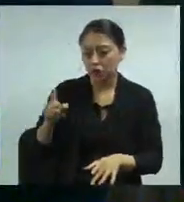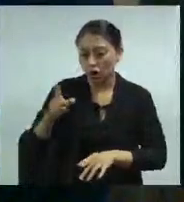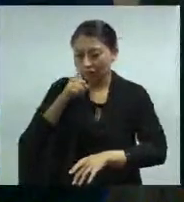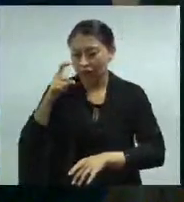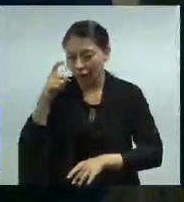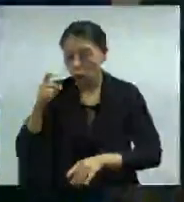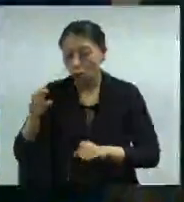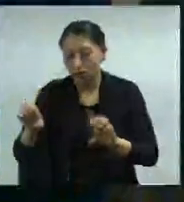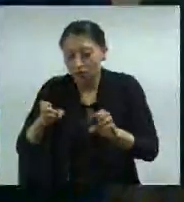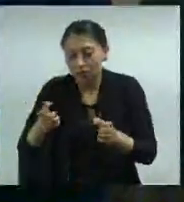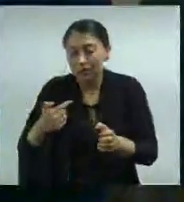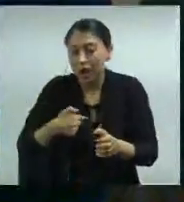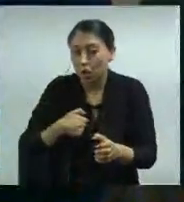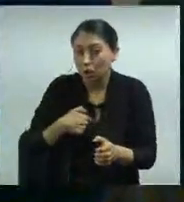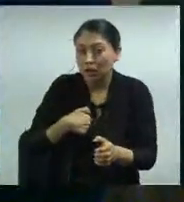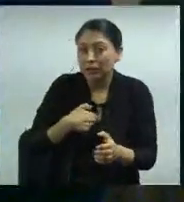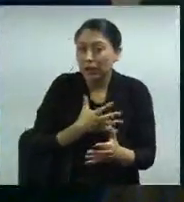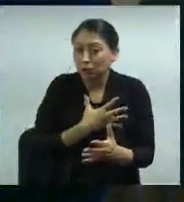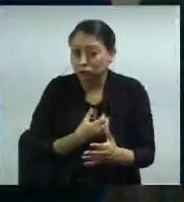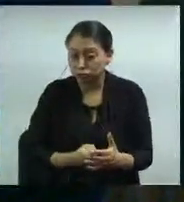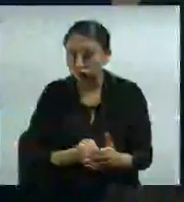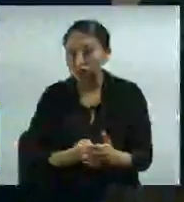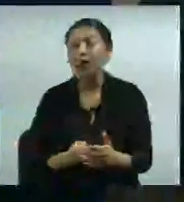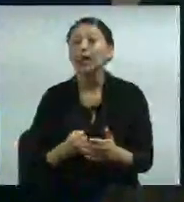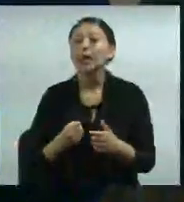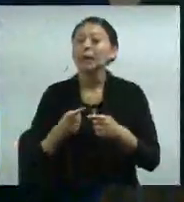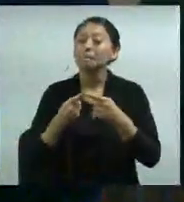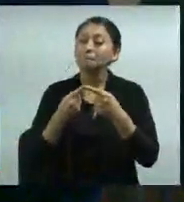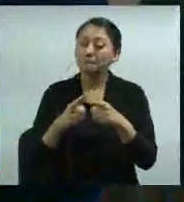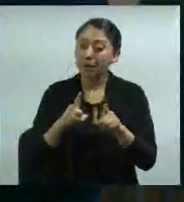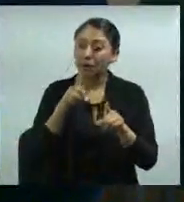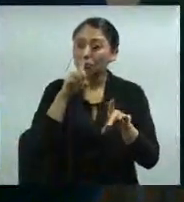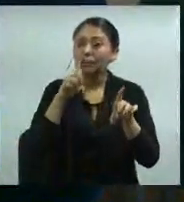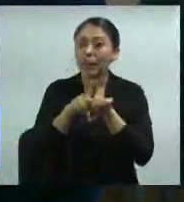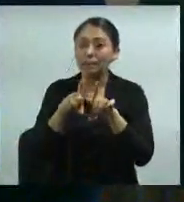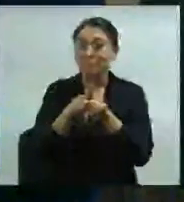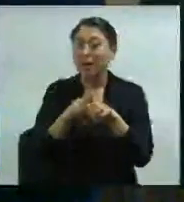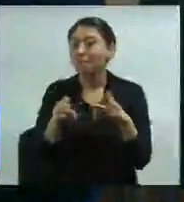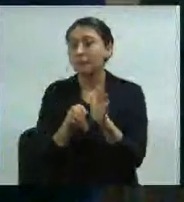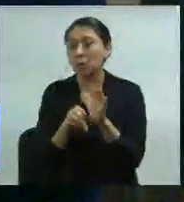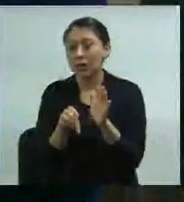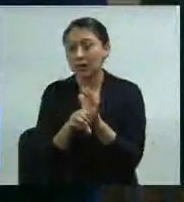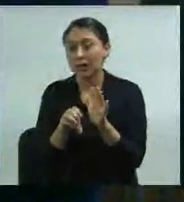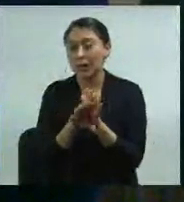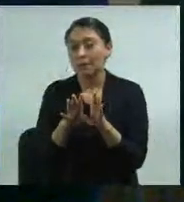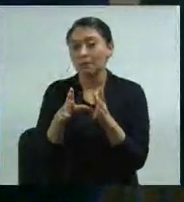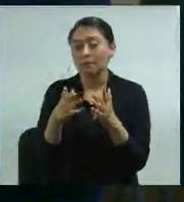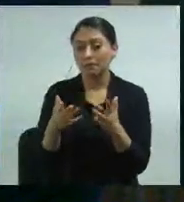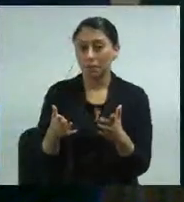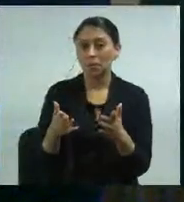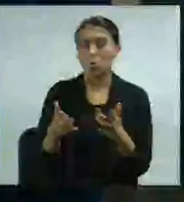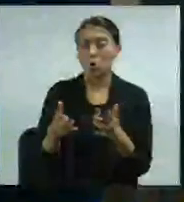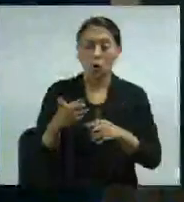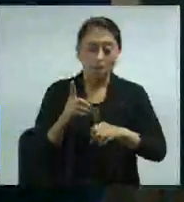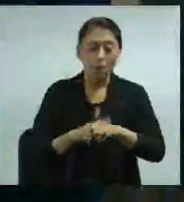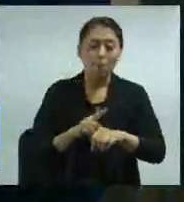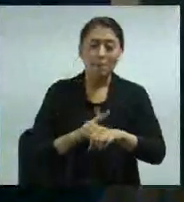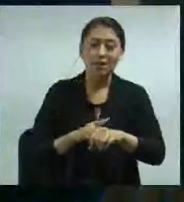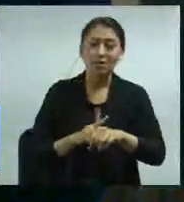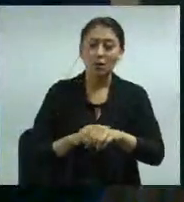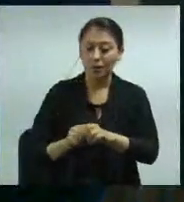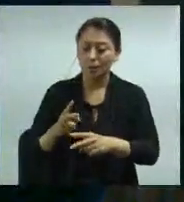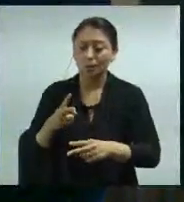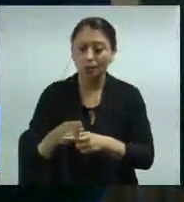Los estados de calamidad tampoco van a funcionar aquí, porque va a ser otro problema. Yo creo que entonces hay